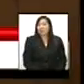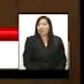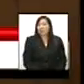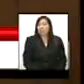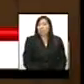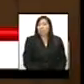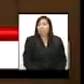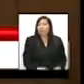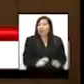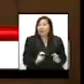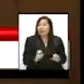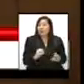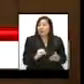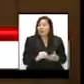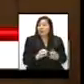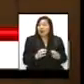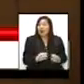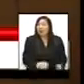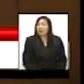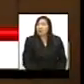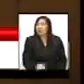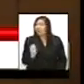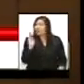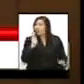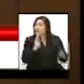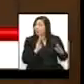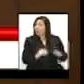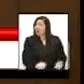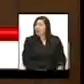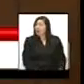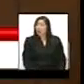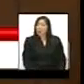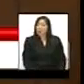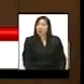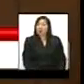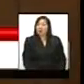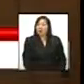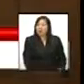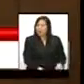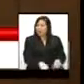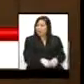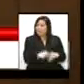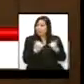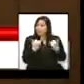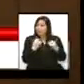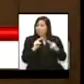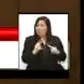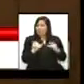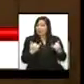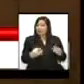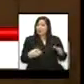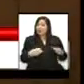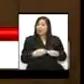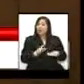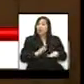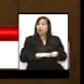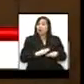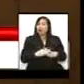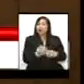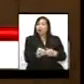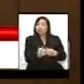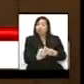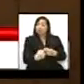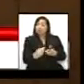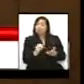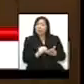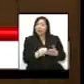Entonces es un tema que lógicamente es un tema que preocupa, que también hay que verlo acá en la comisión, señor presidente, sobre todo para recoger las ideas